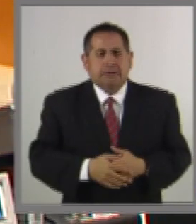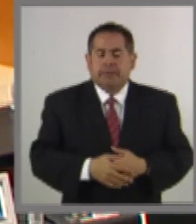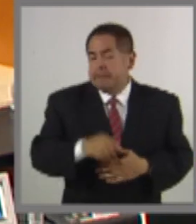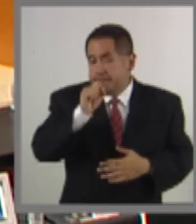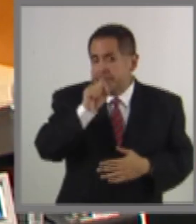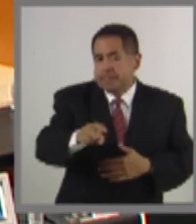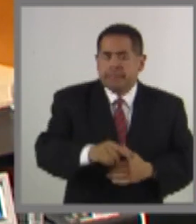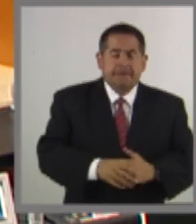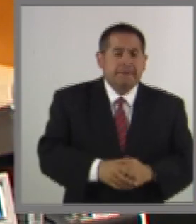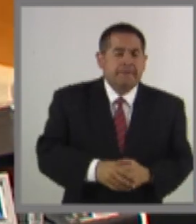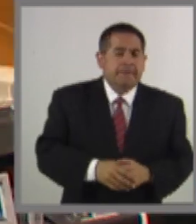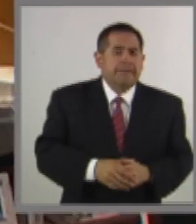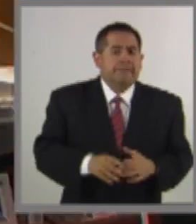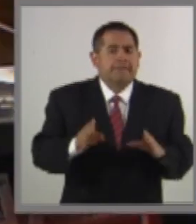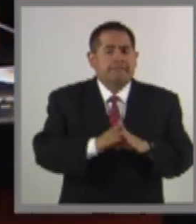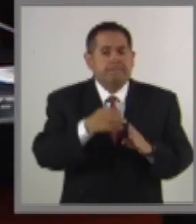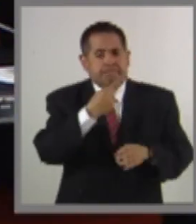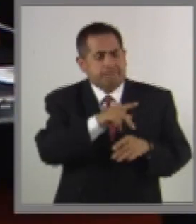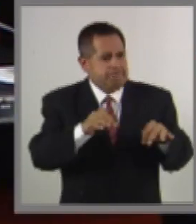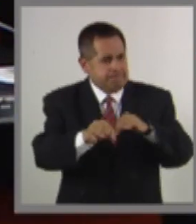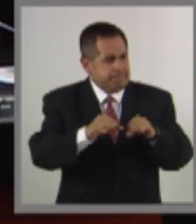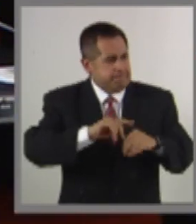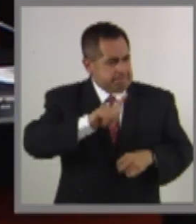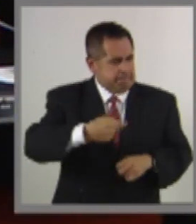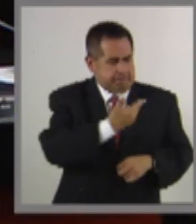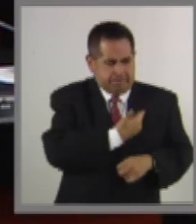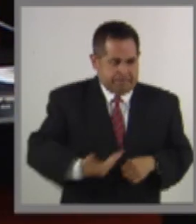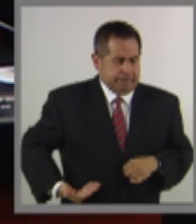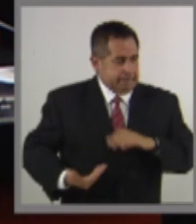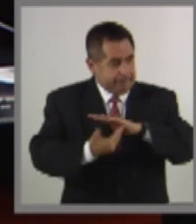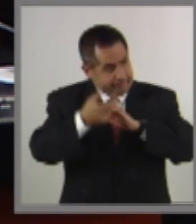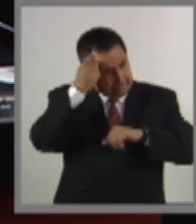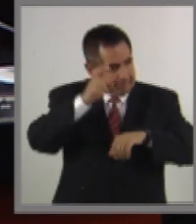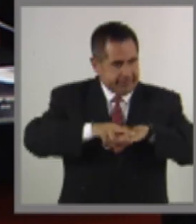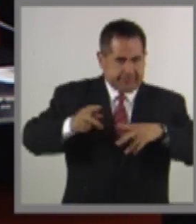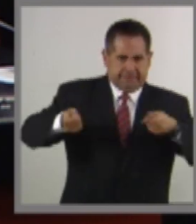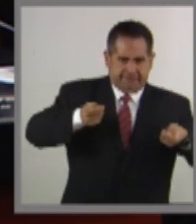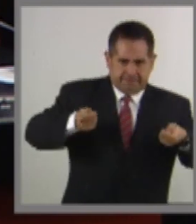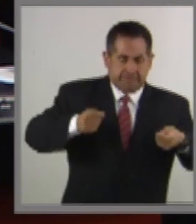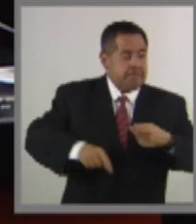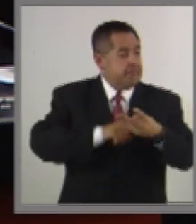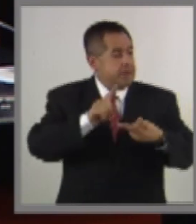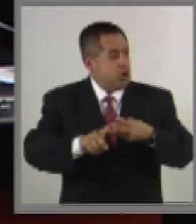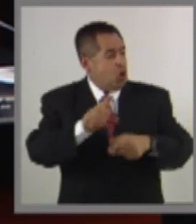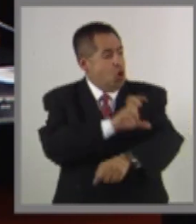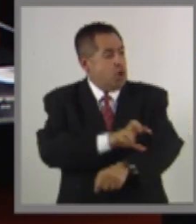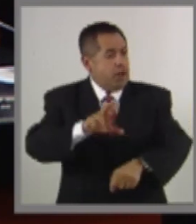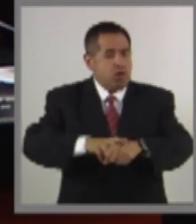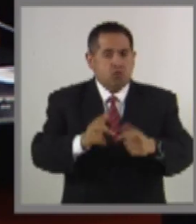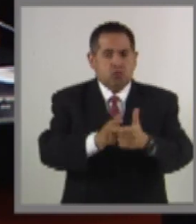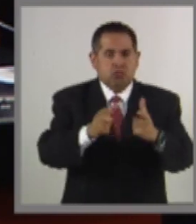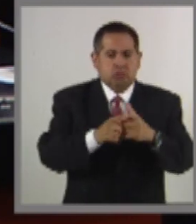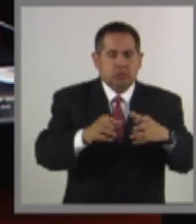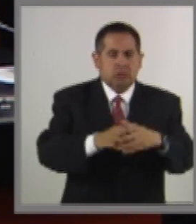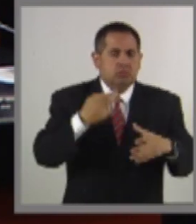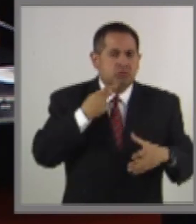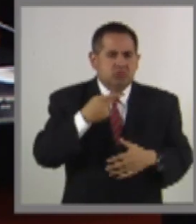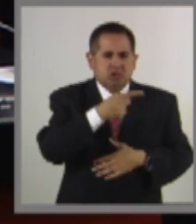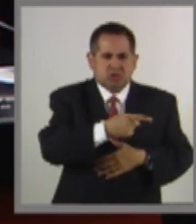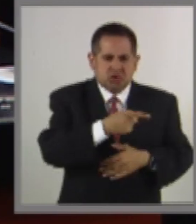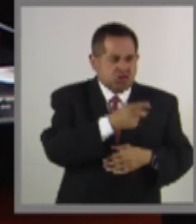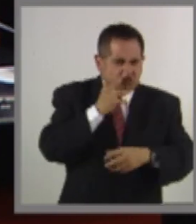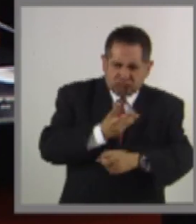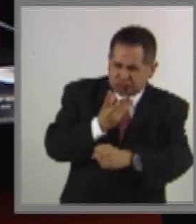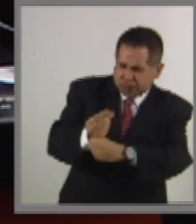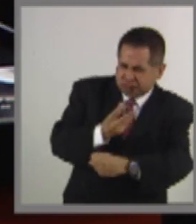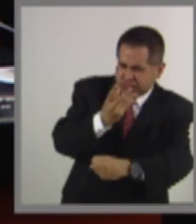Además de tu trabajo como presidente de la mesa directiva, como coordinador parlamentario, como componedor de cosas y